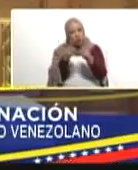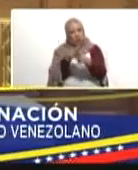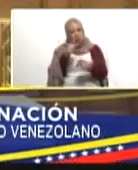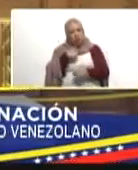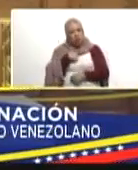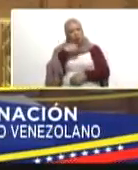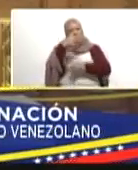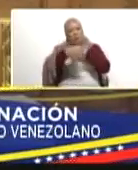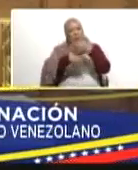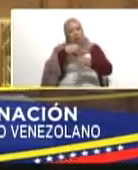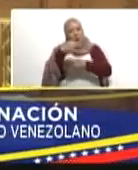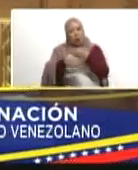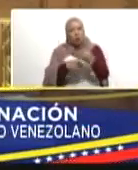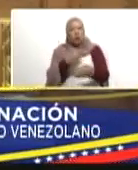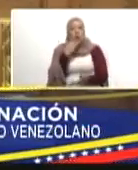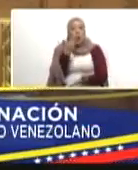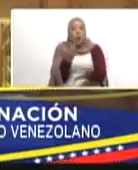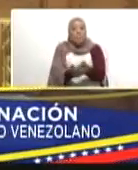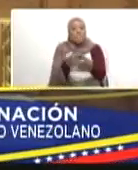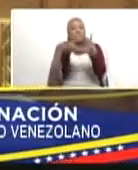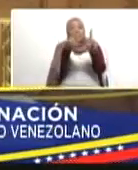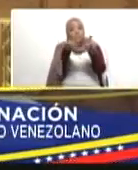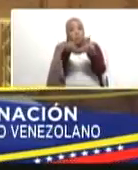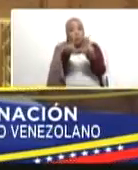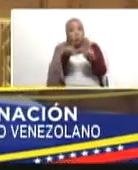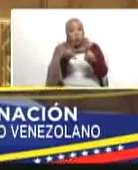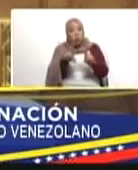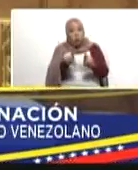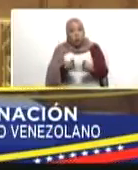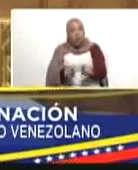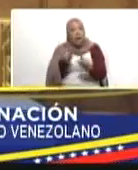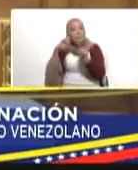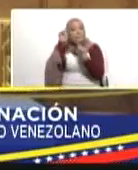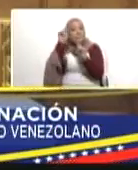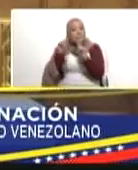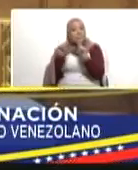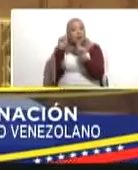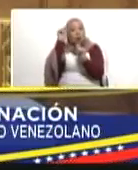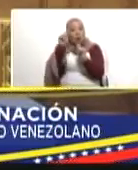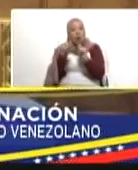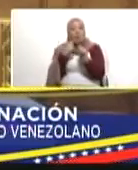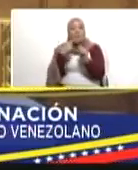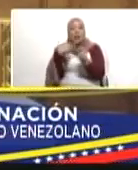estoy entregando pruebas grabaciones